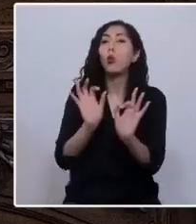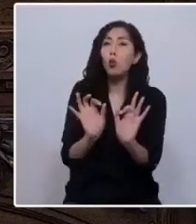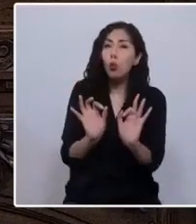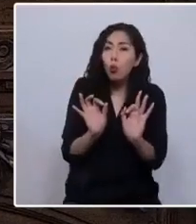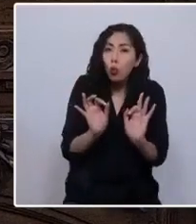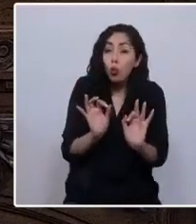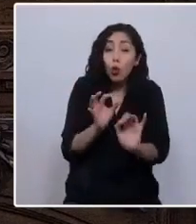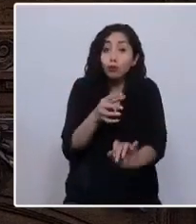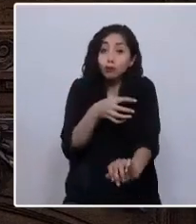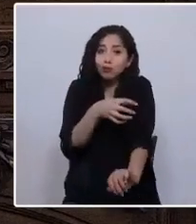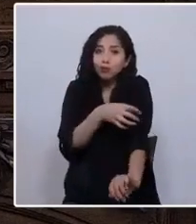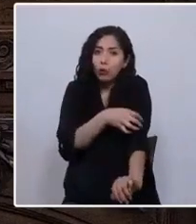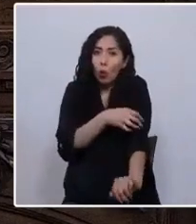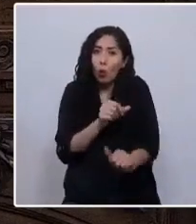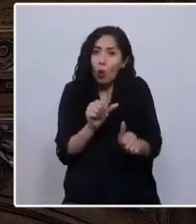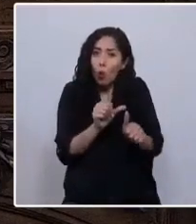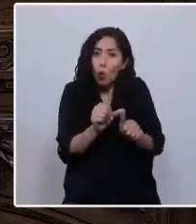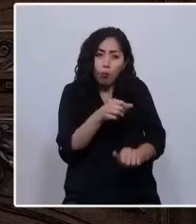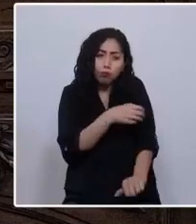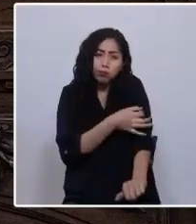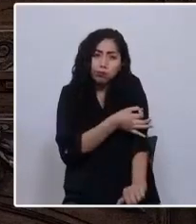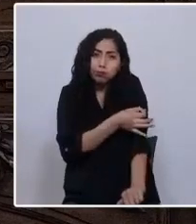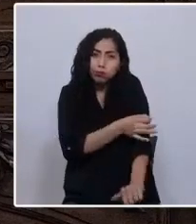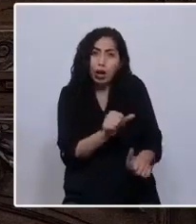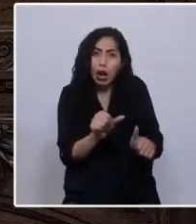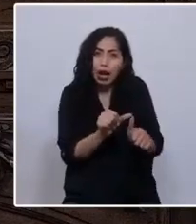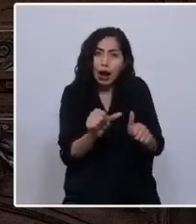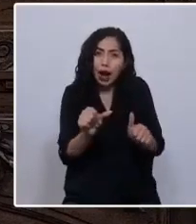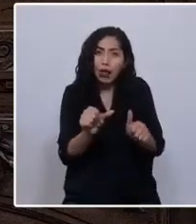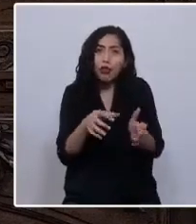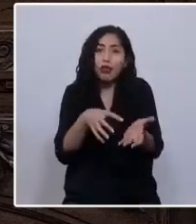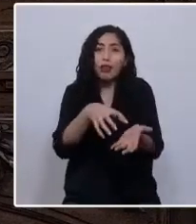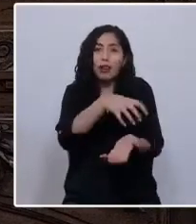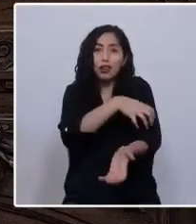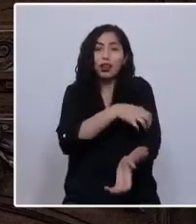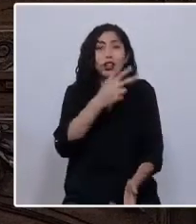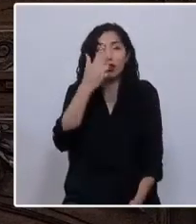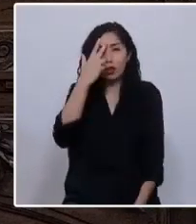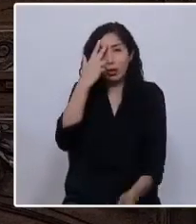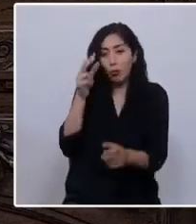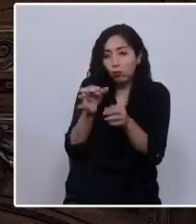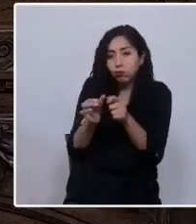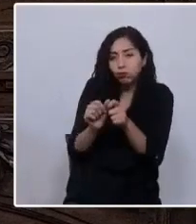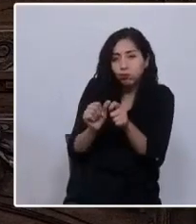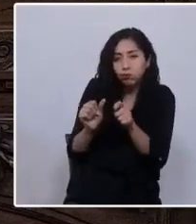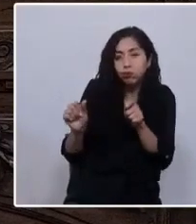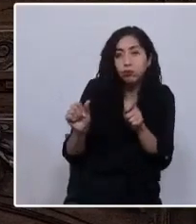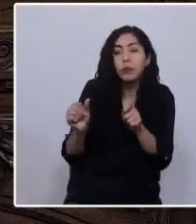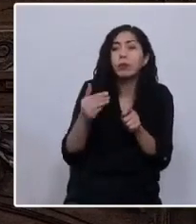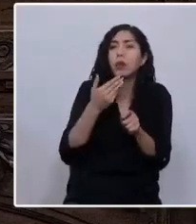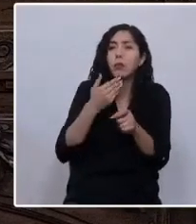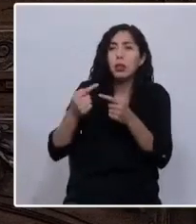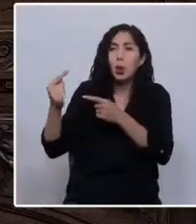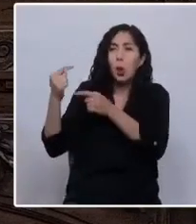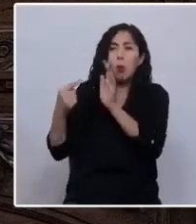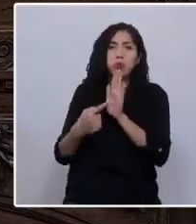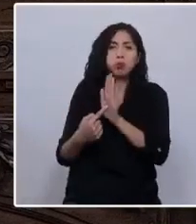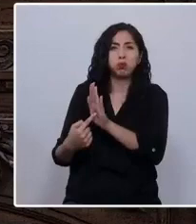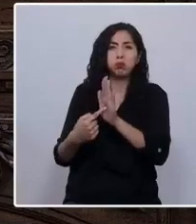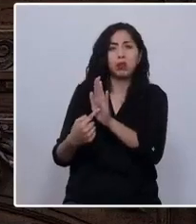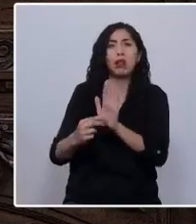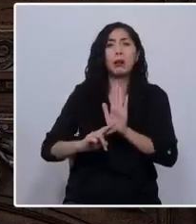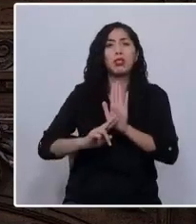una provincia alejada del centro político de la región de coquimbo históricamente excluida de la representación política y de la toma de